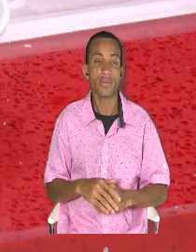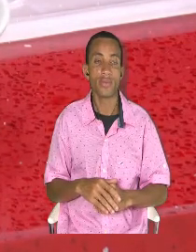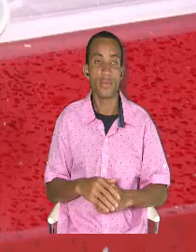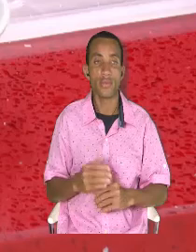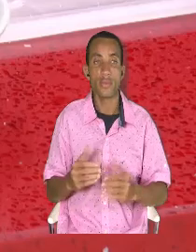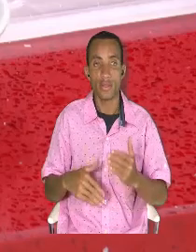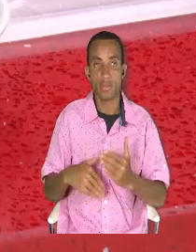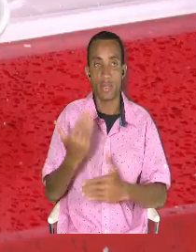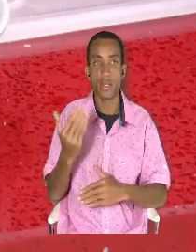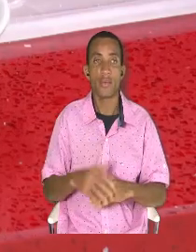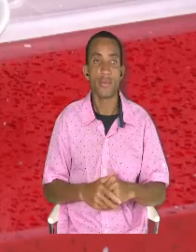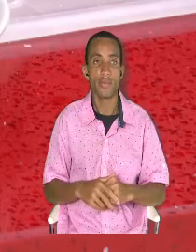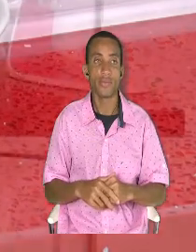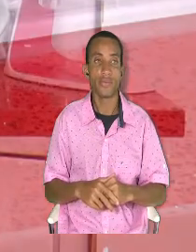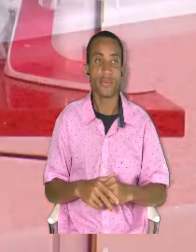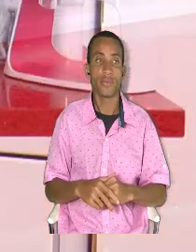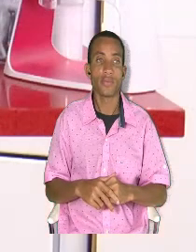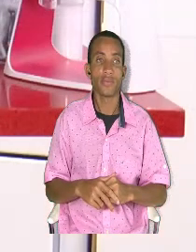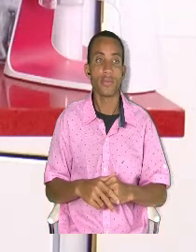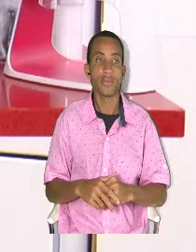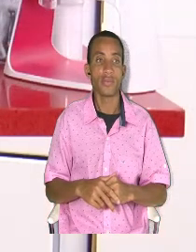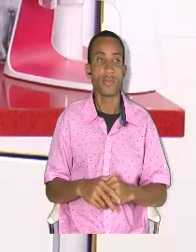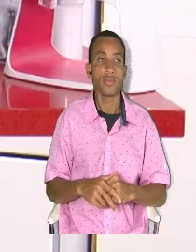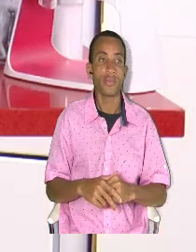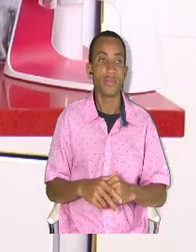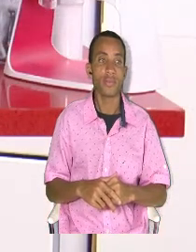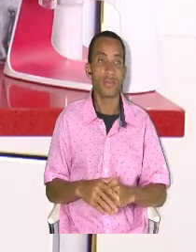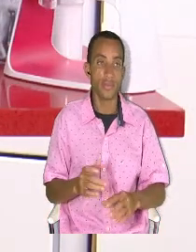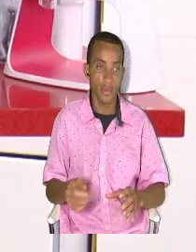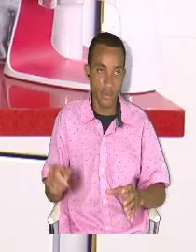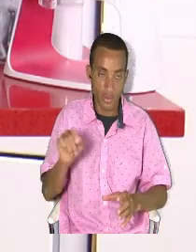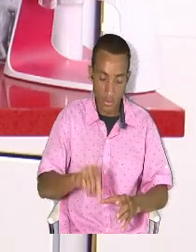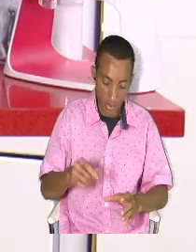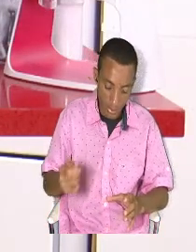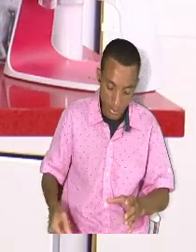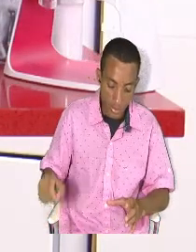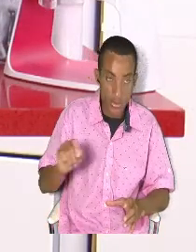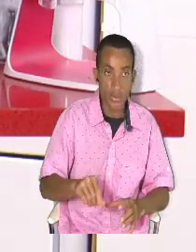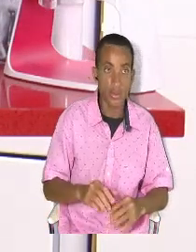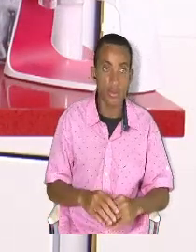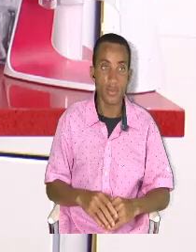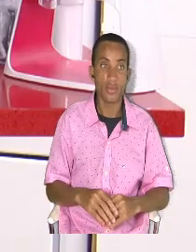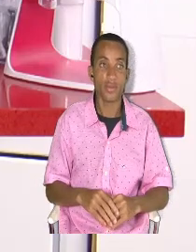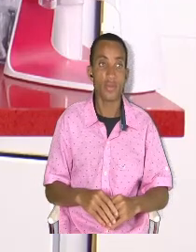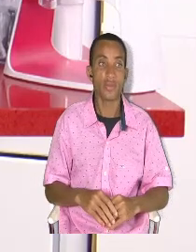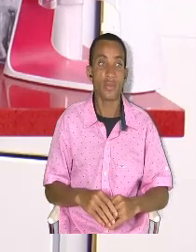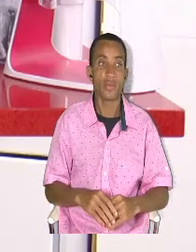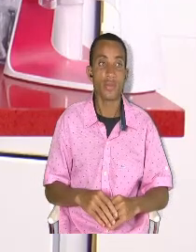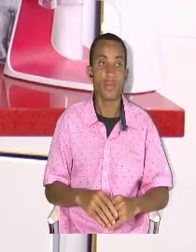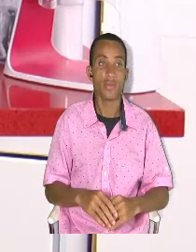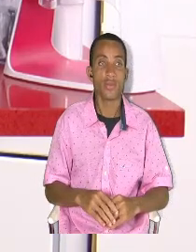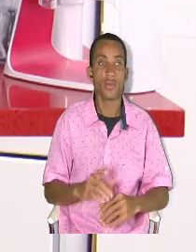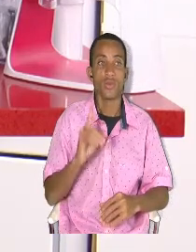a... Vamos a coger una cucharadita de puré y lo vamos a colocar acá adentro, por favor. Vamos a hacer un solo emplatado el día de hoy. Una cucharada, ¿no? Una cucharada,